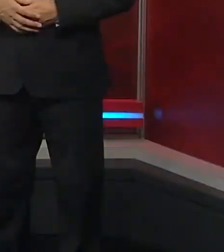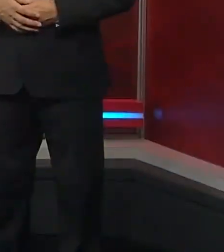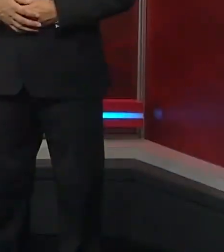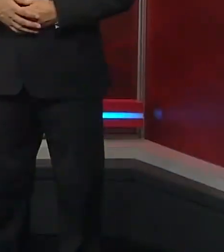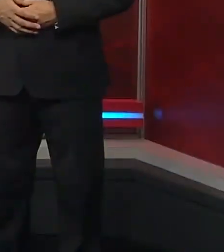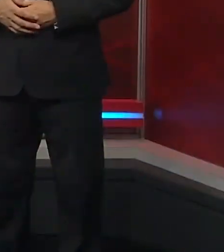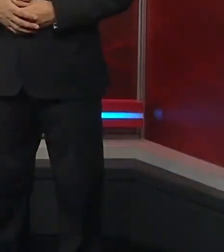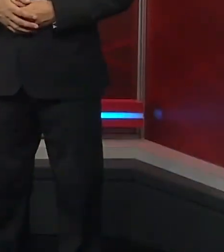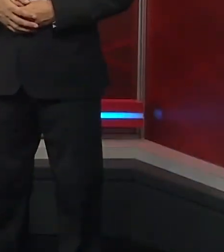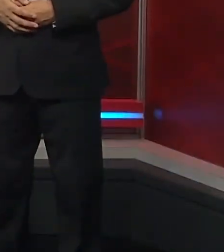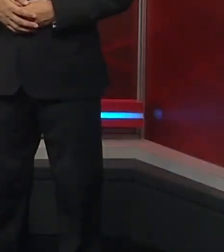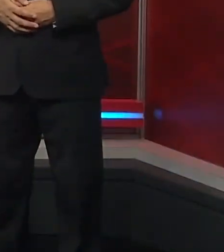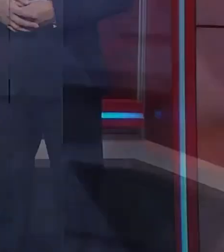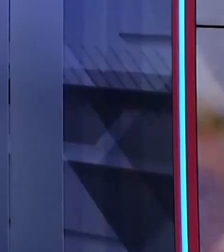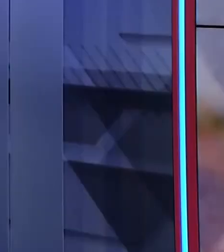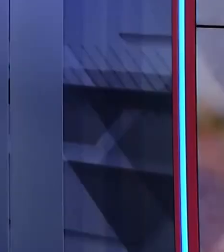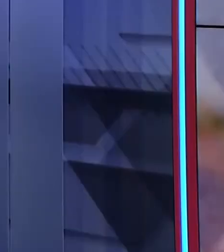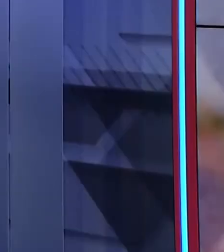Tengo fiebre.